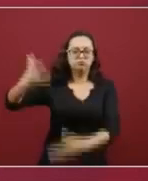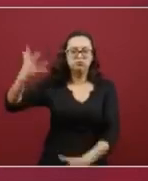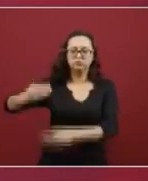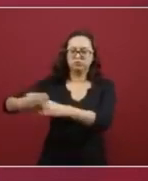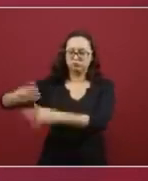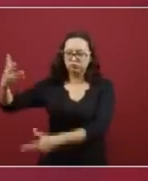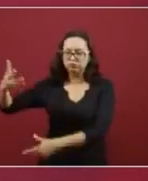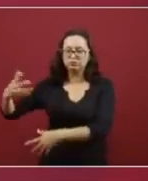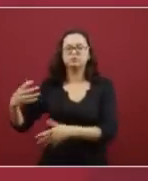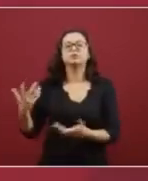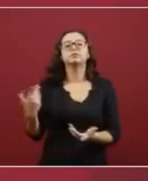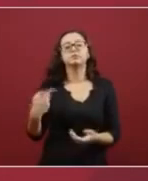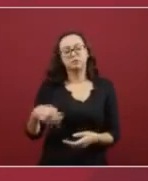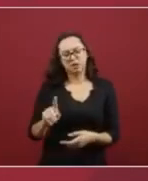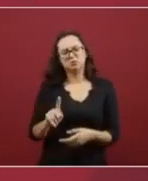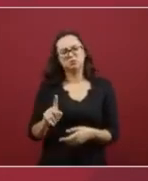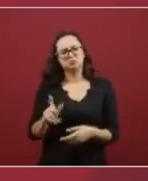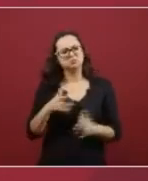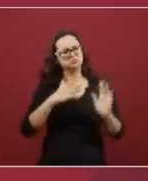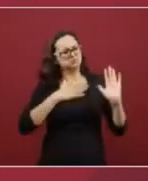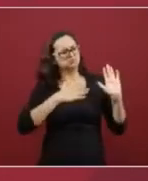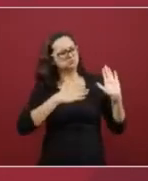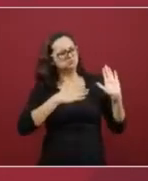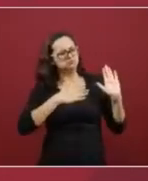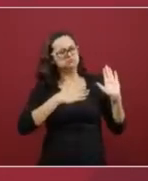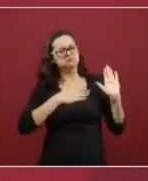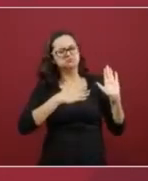ellos puedan, no solo